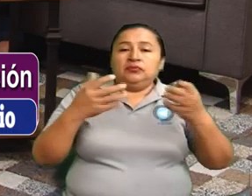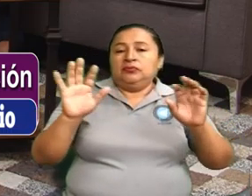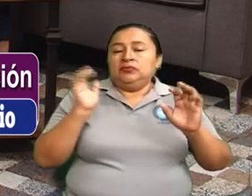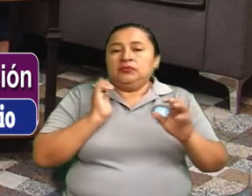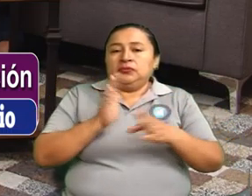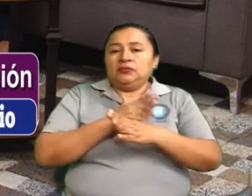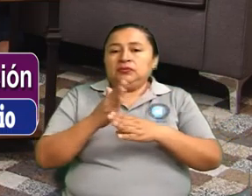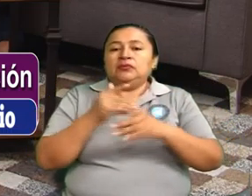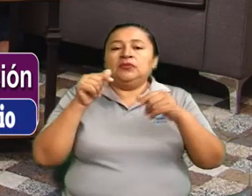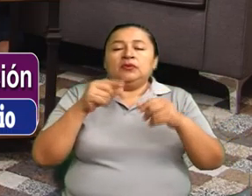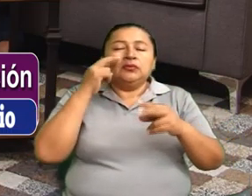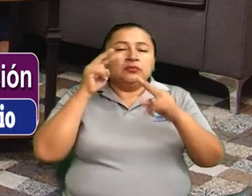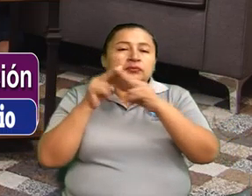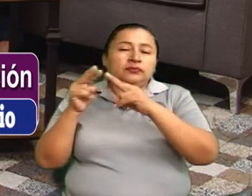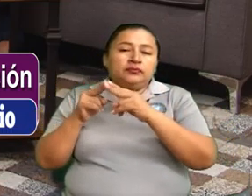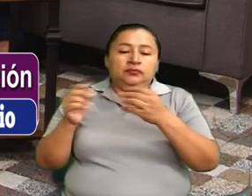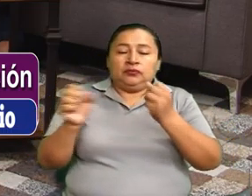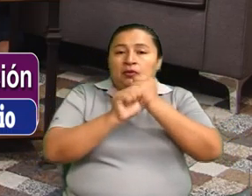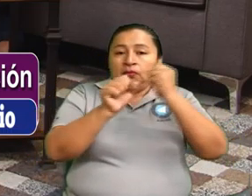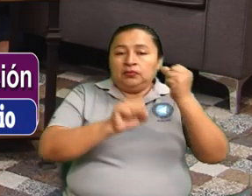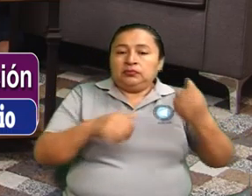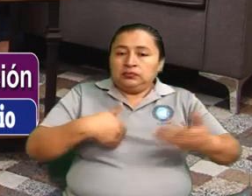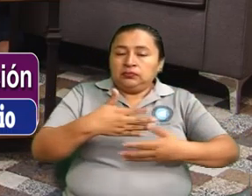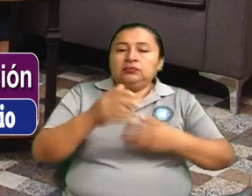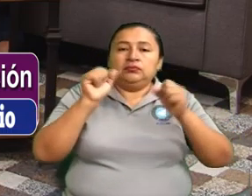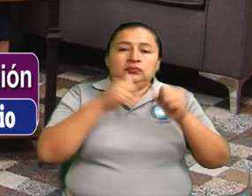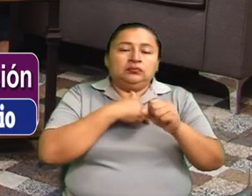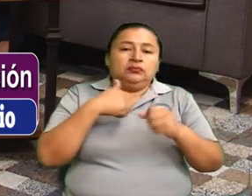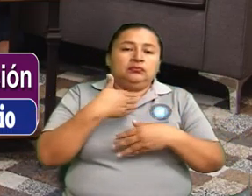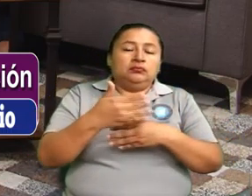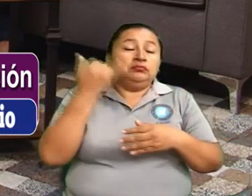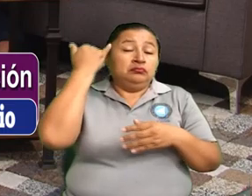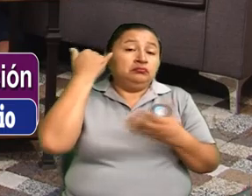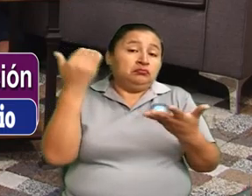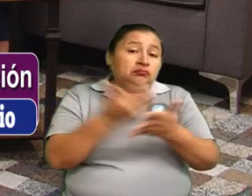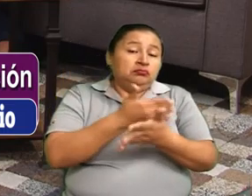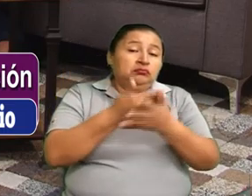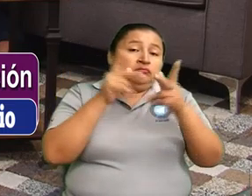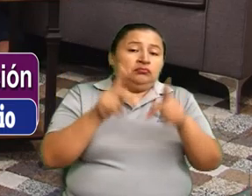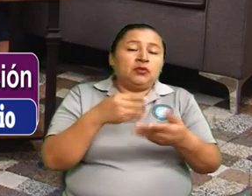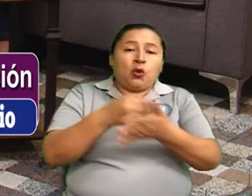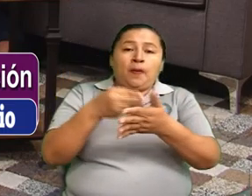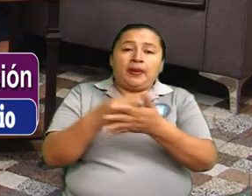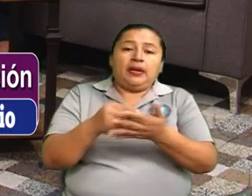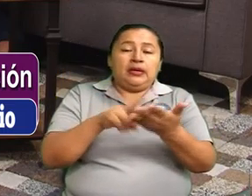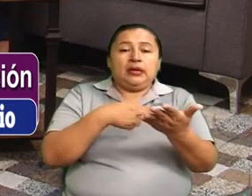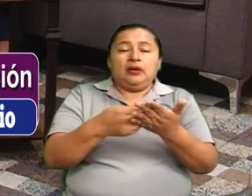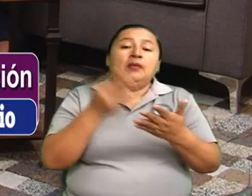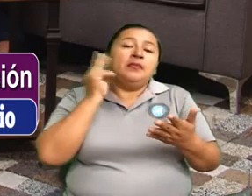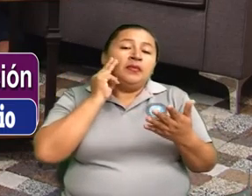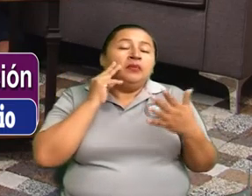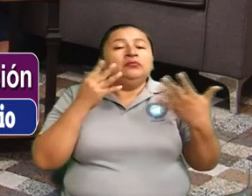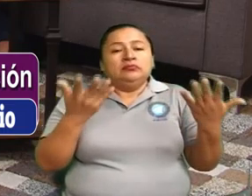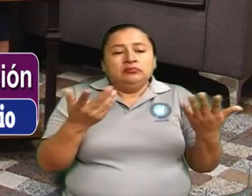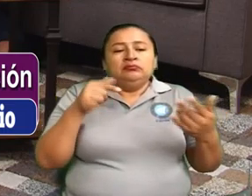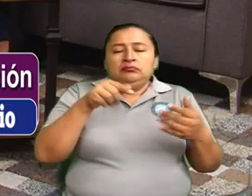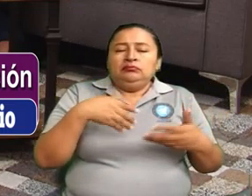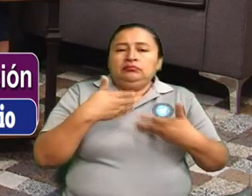y vincularlo a las promociones, ¿verdad? Las promociones que pueden hacer los emprendedores para comprar el regalo de mamá. Entonces, ahí